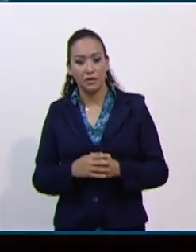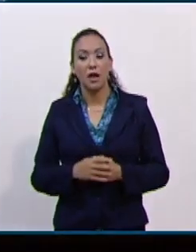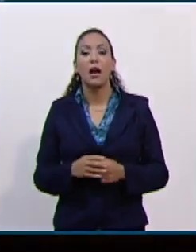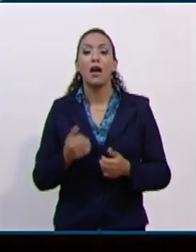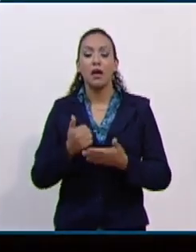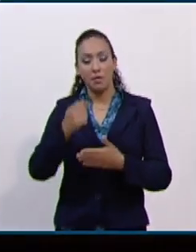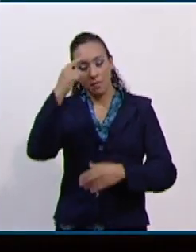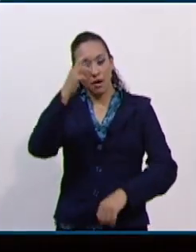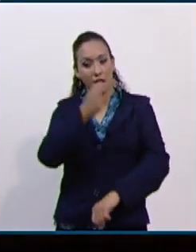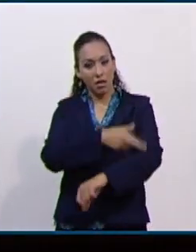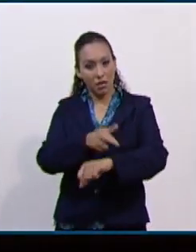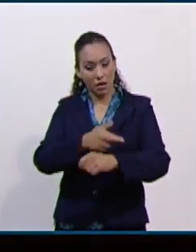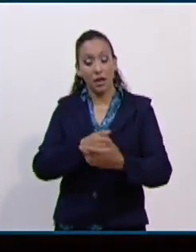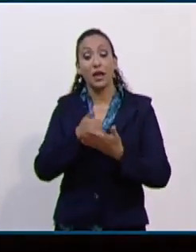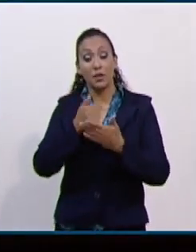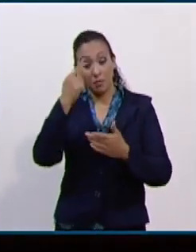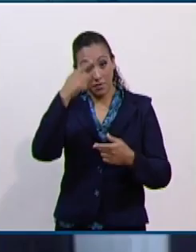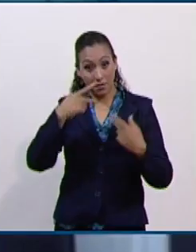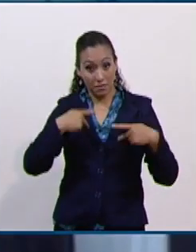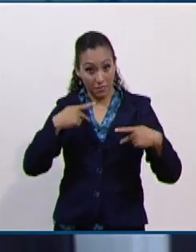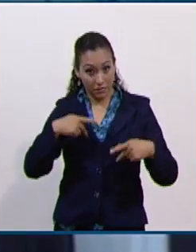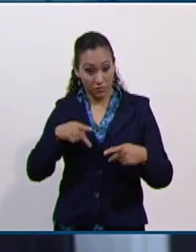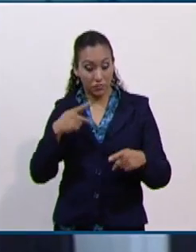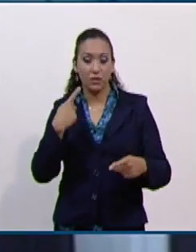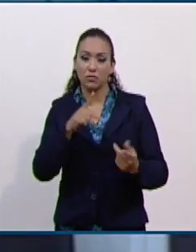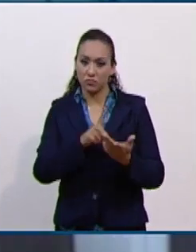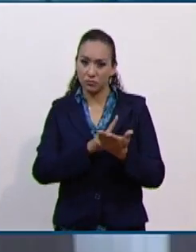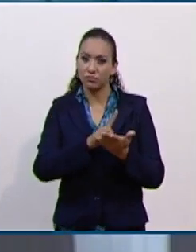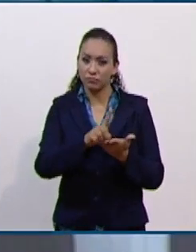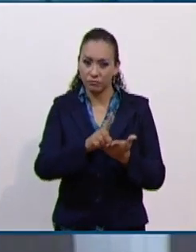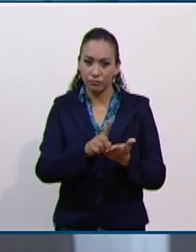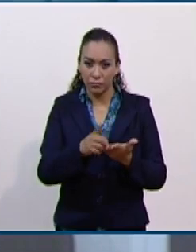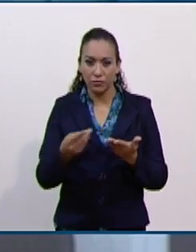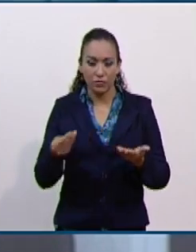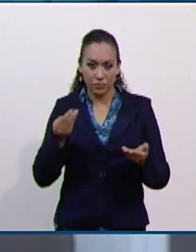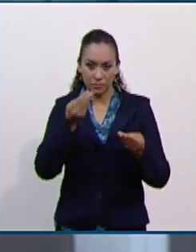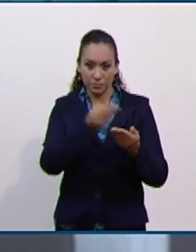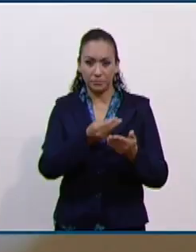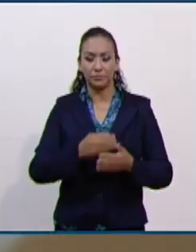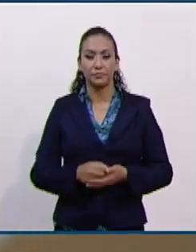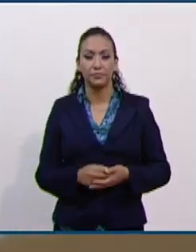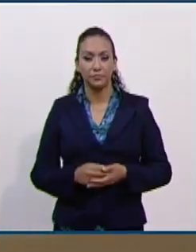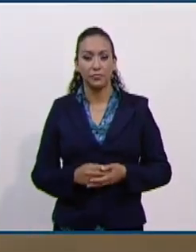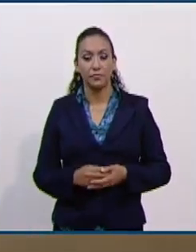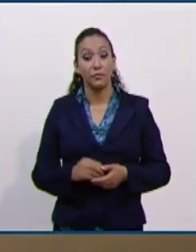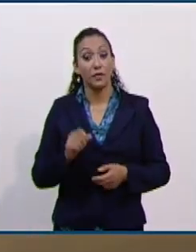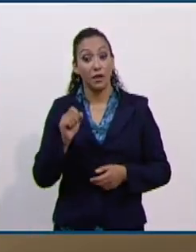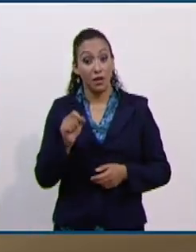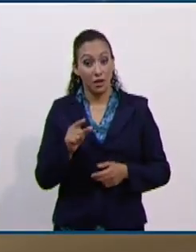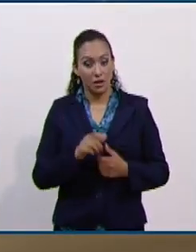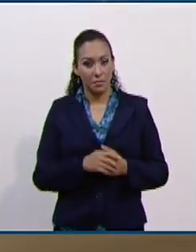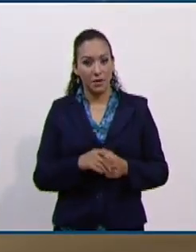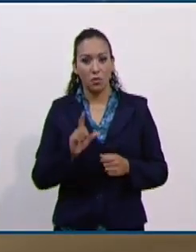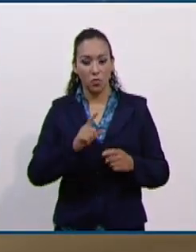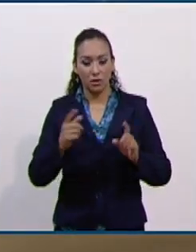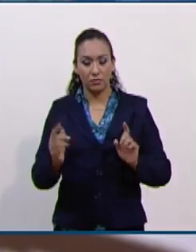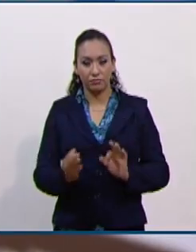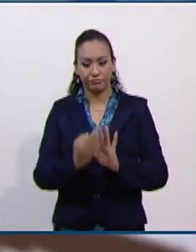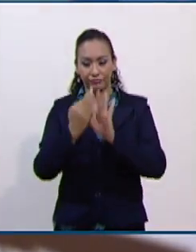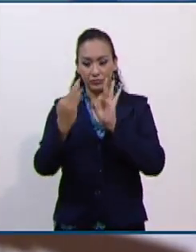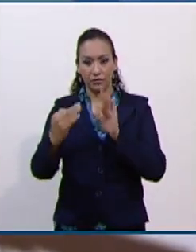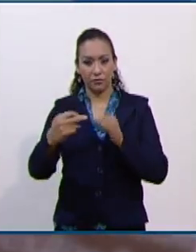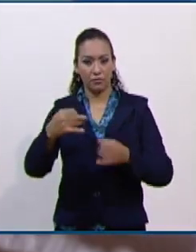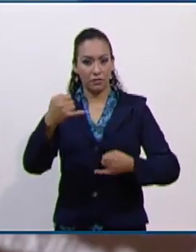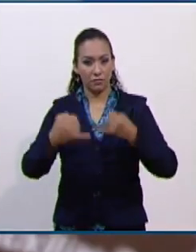trámite y garantiza a esa persona el ejercicio de los derechos que le asisten. Asimismo, el hecho de que comparezca ante el juez de control